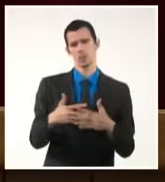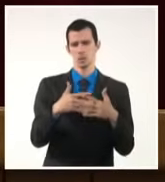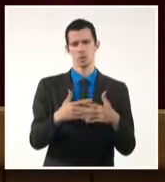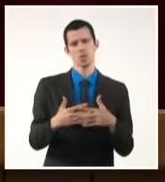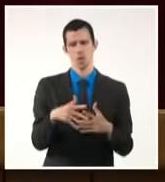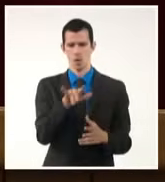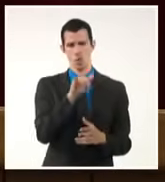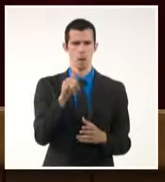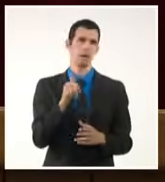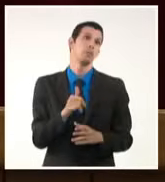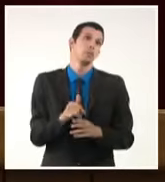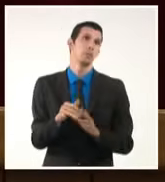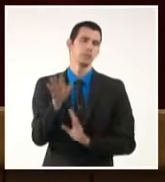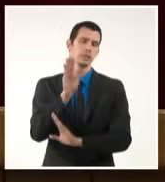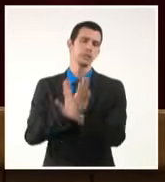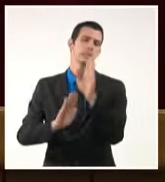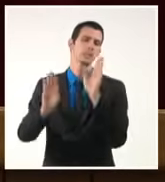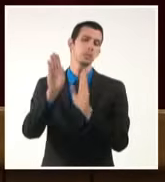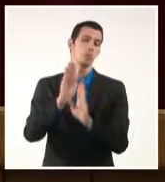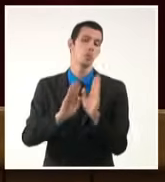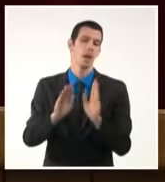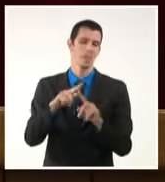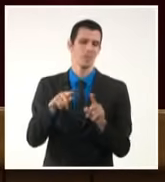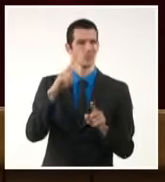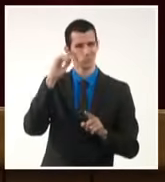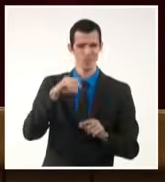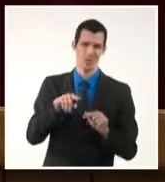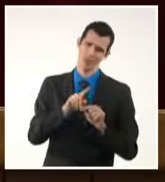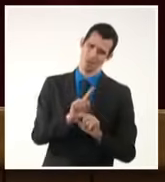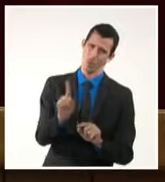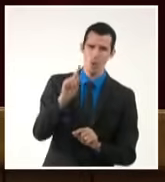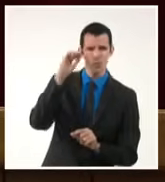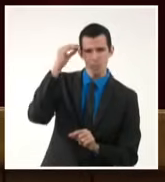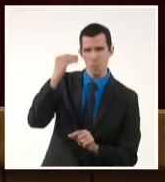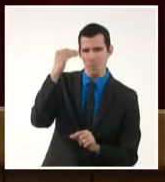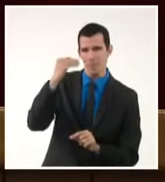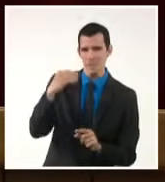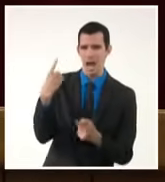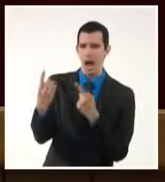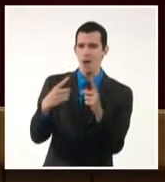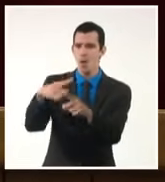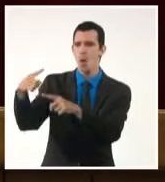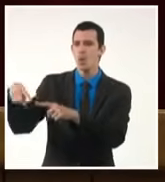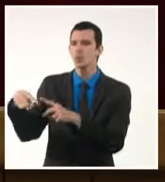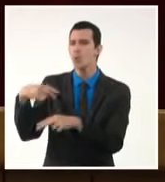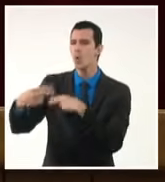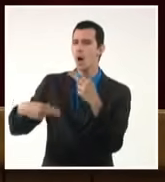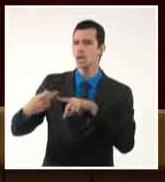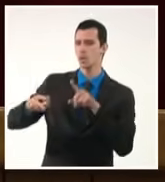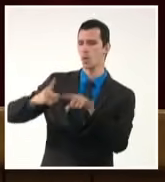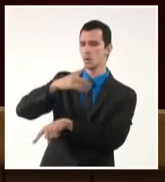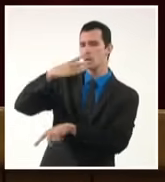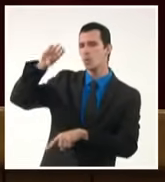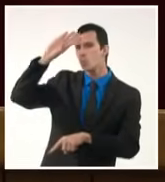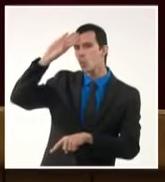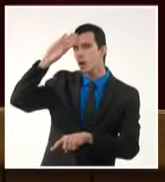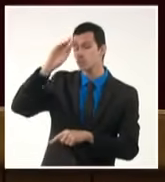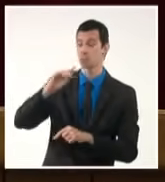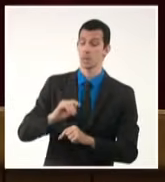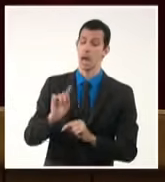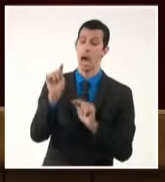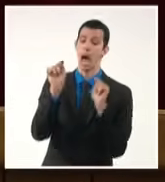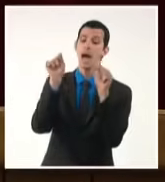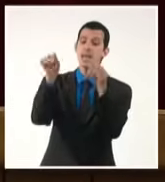como si fuera posible ignorar que desde territorio norteamericano se facilita y financia el entrenamiento con